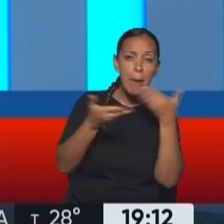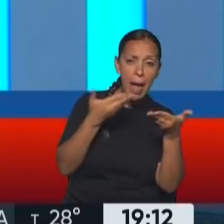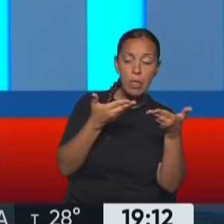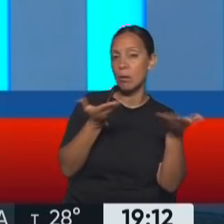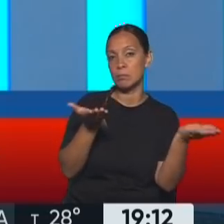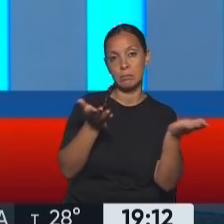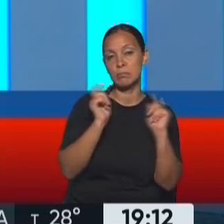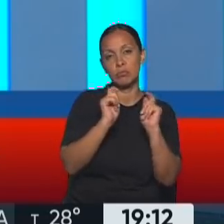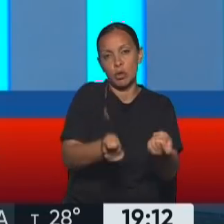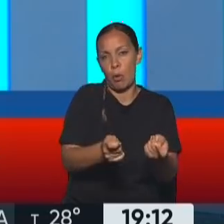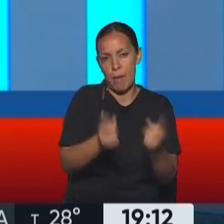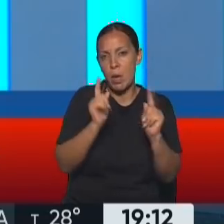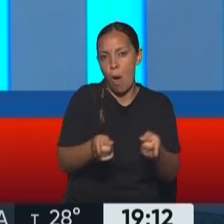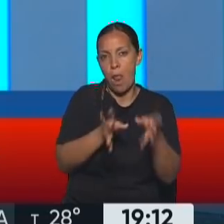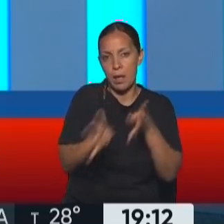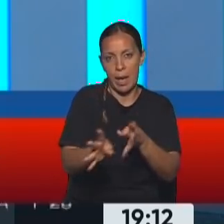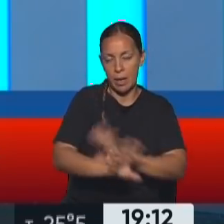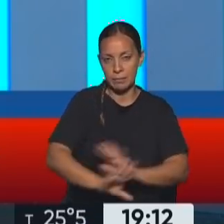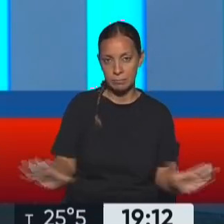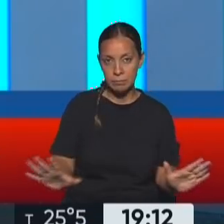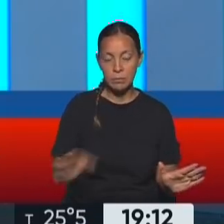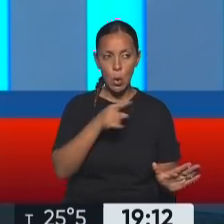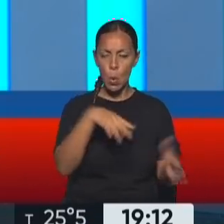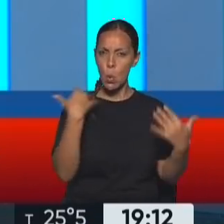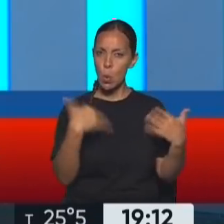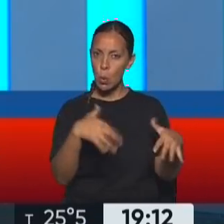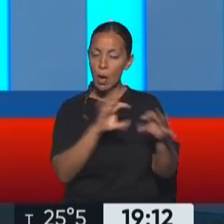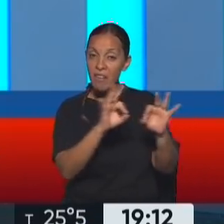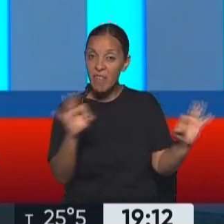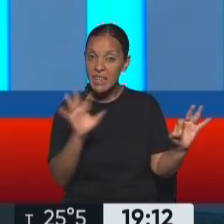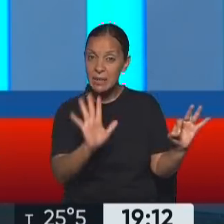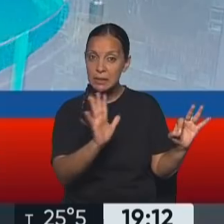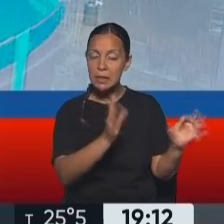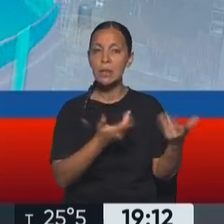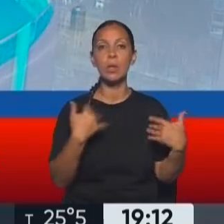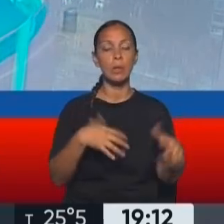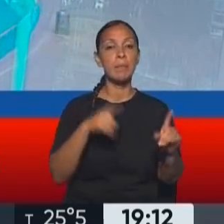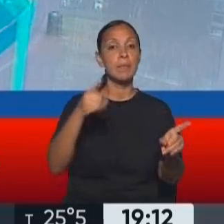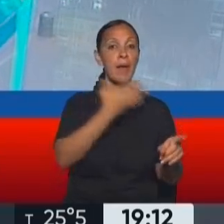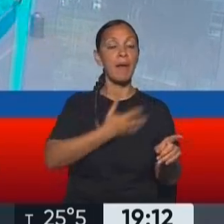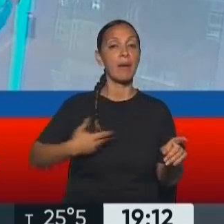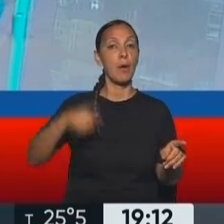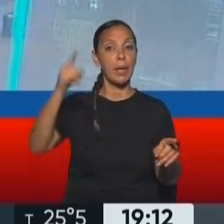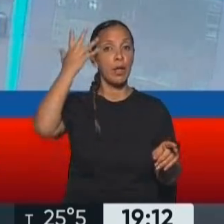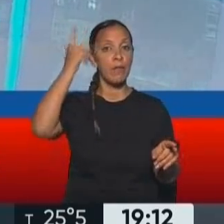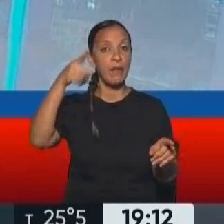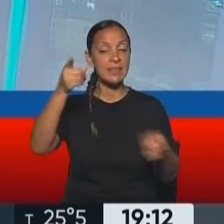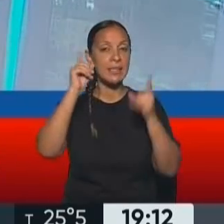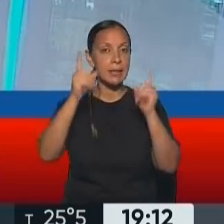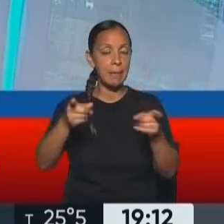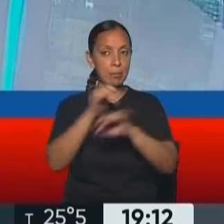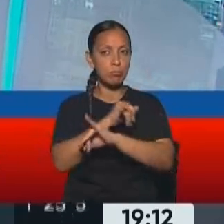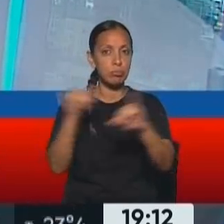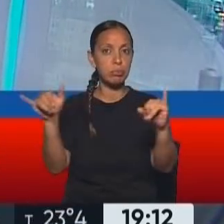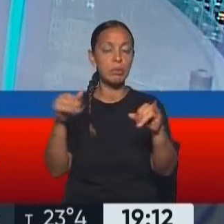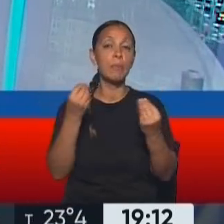vía armada. Fue una frase que transmitió el gobierno de Francia como resultado de una conversación que han tenido